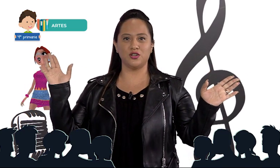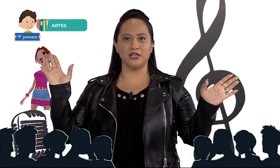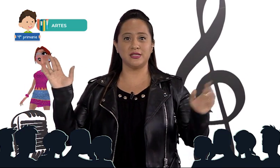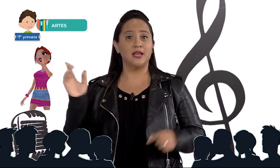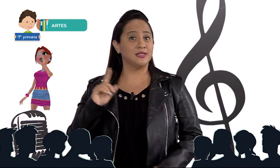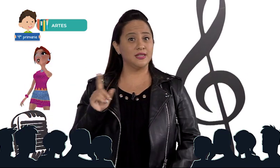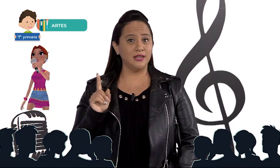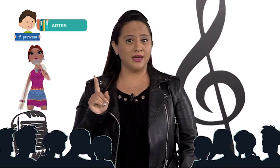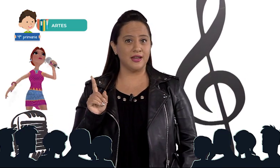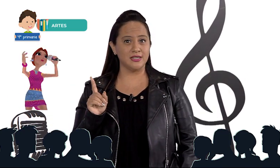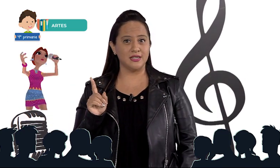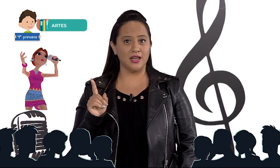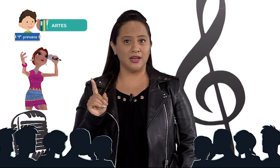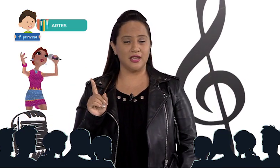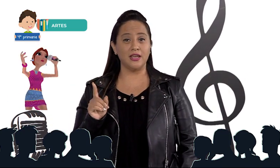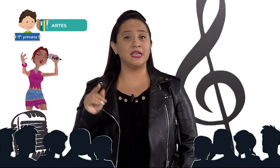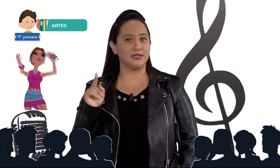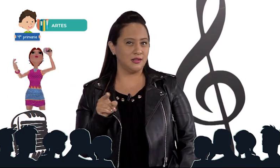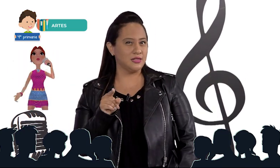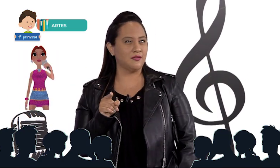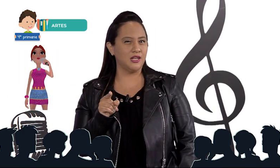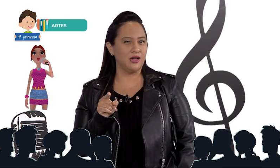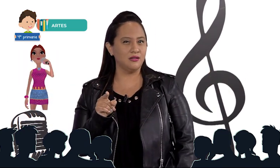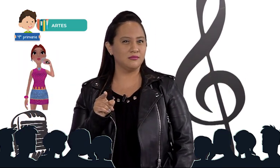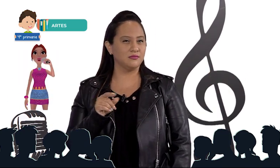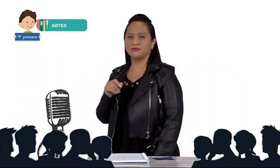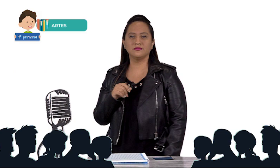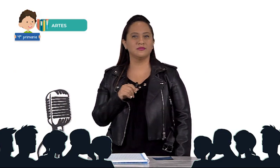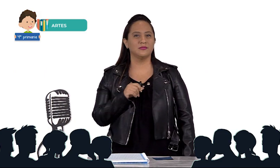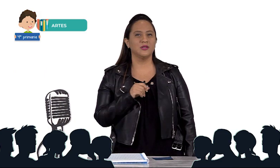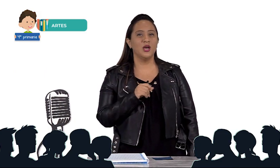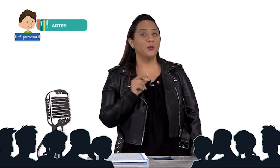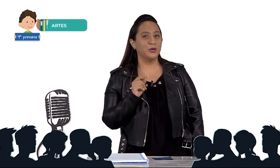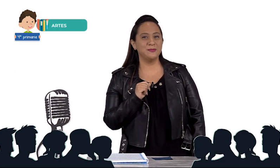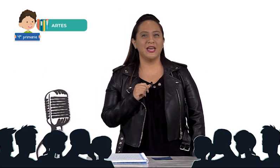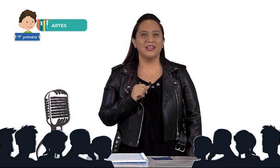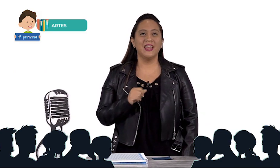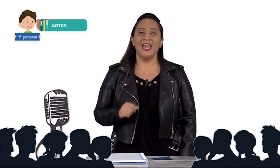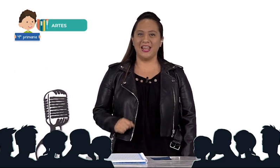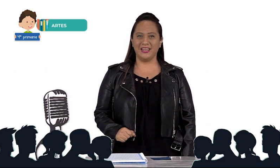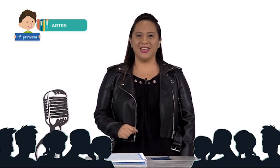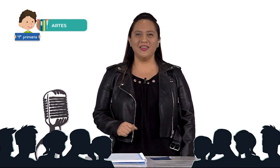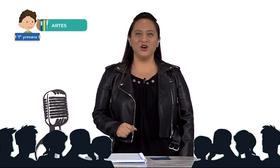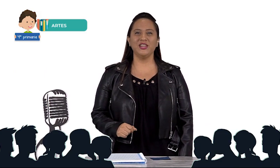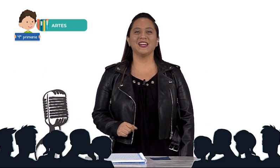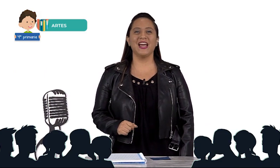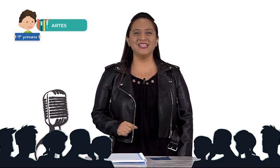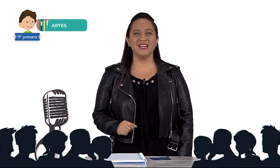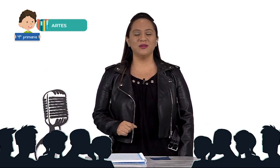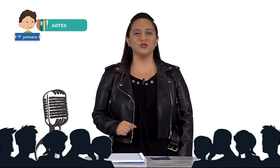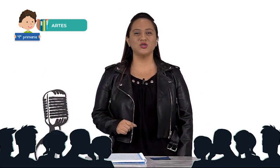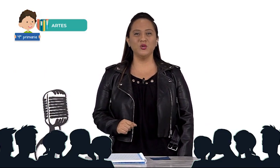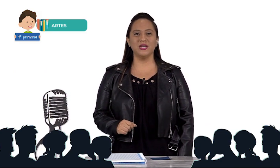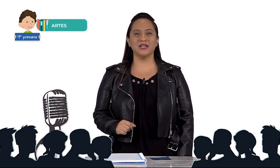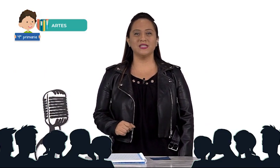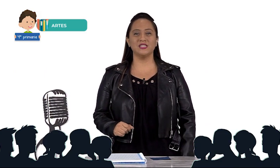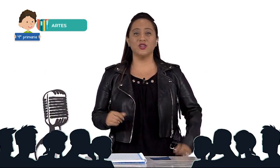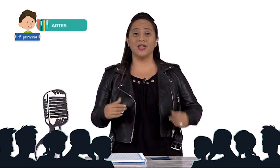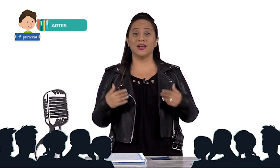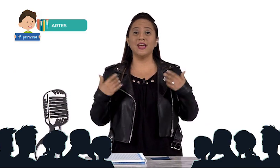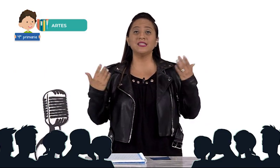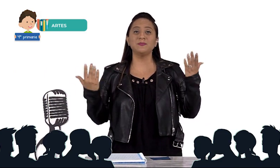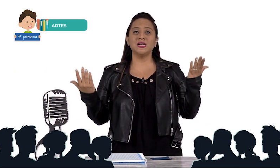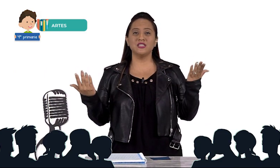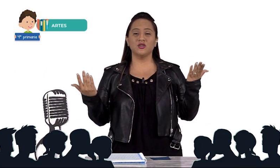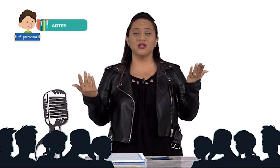sus canciones sin quedarse sin aire y sin desafinar? Pues bien, el día de hoy realizaremos un ejercicio